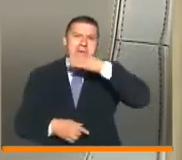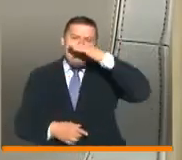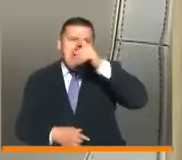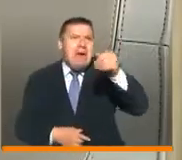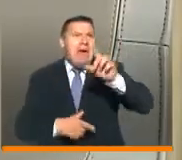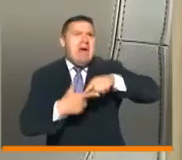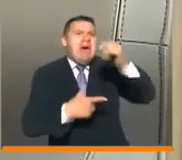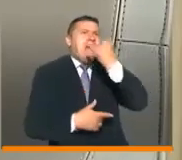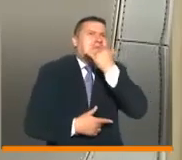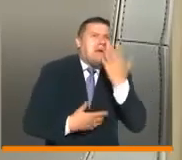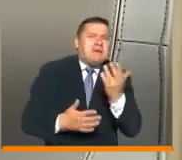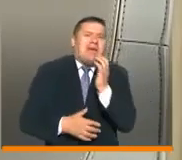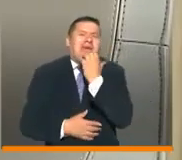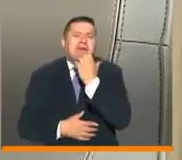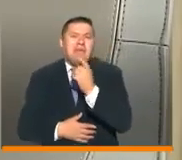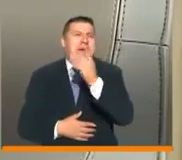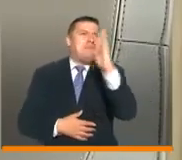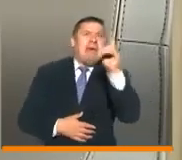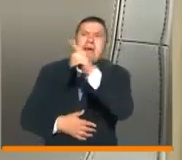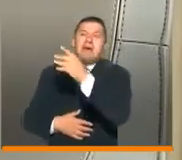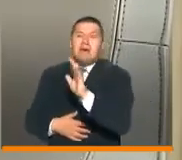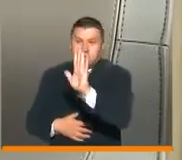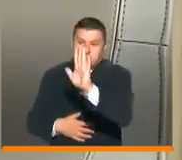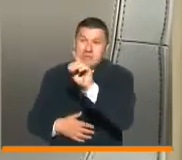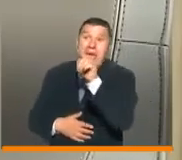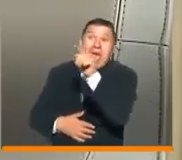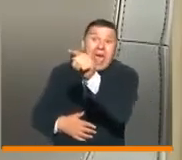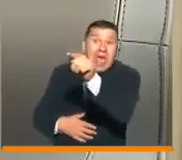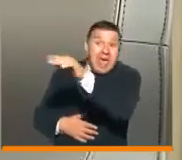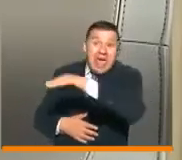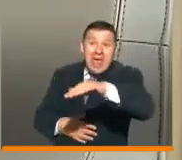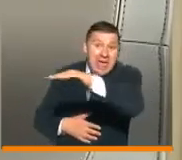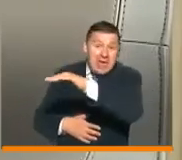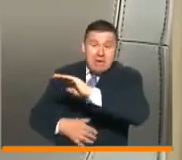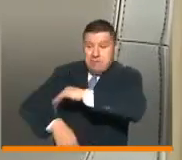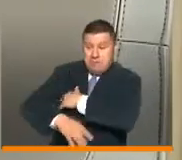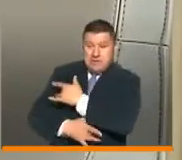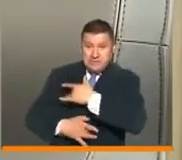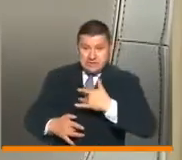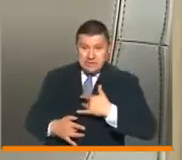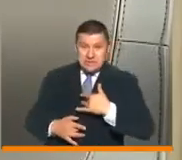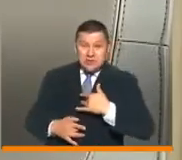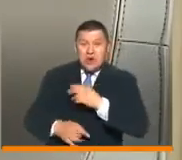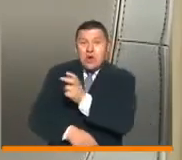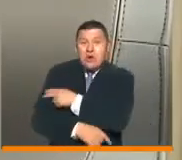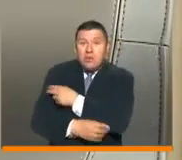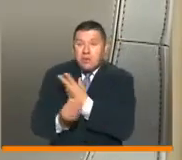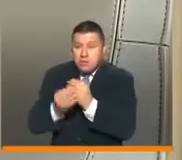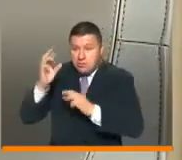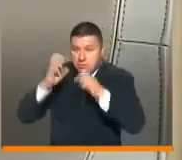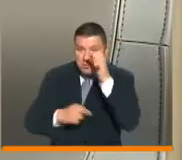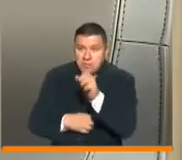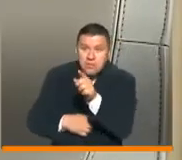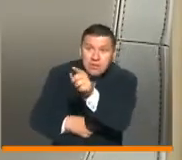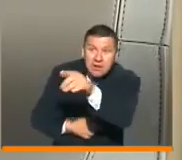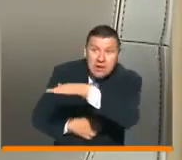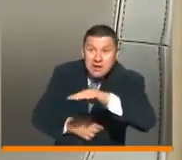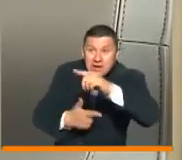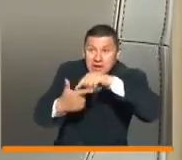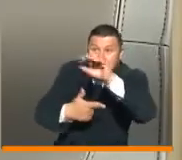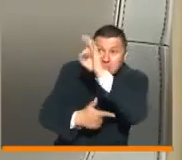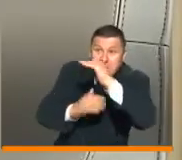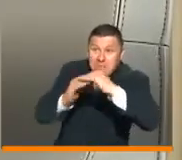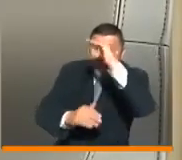Medellín o Barranquilla, por dar un ejemplo. Claramente allí, gracias al Ministerio de Salud y al Comité de Epidemiología, se han tomado la decisión de por